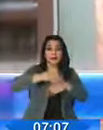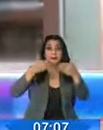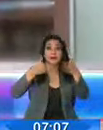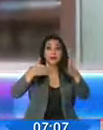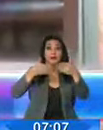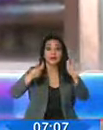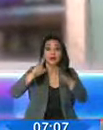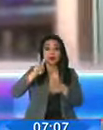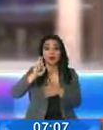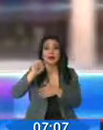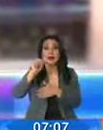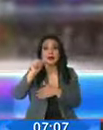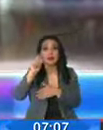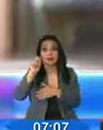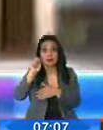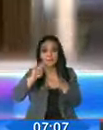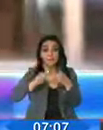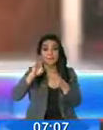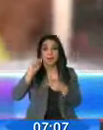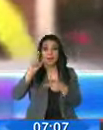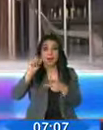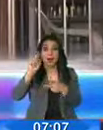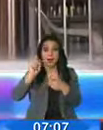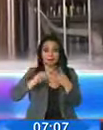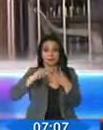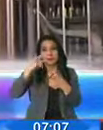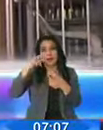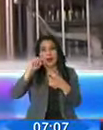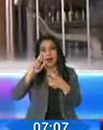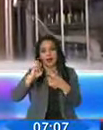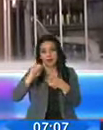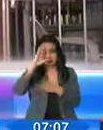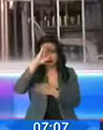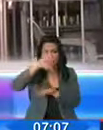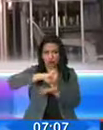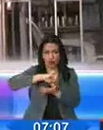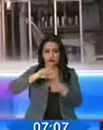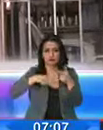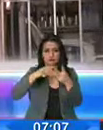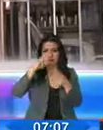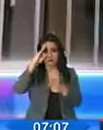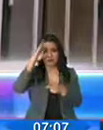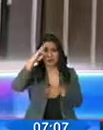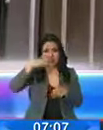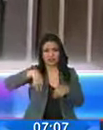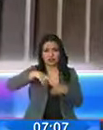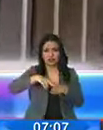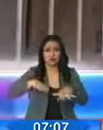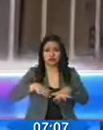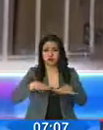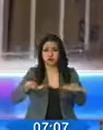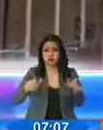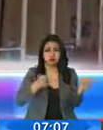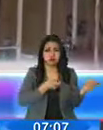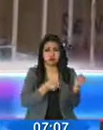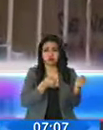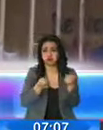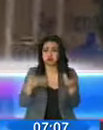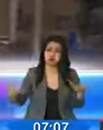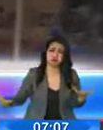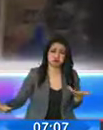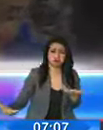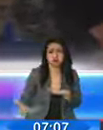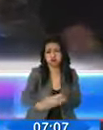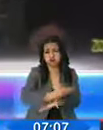Urdaneta, Palenque y Baba, el intendente y comisarios, junto a la Policía Nacional, retiraron todo el licor que hubiera sido